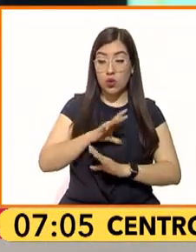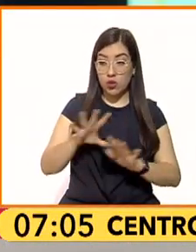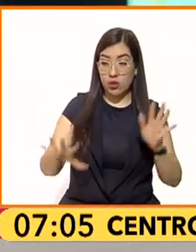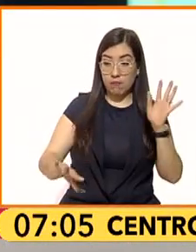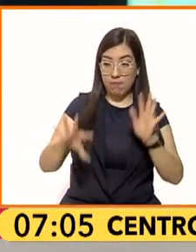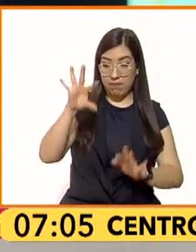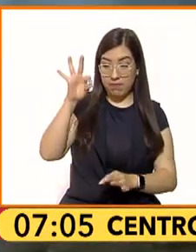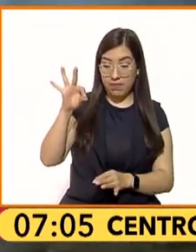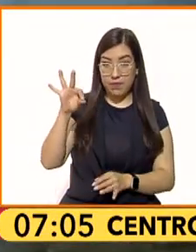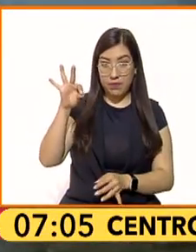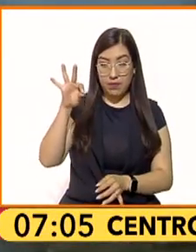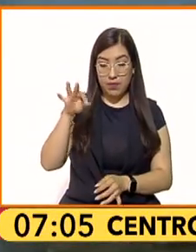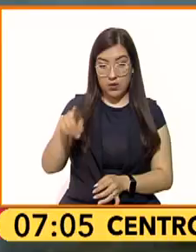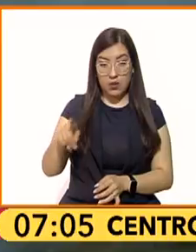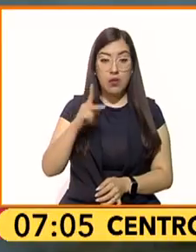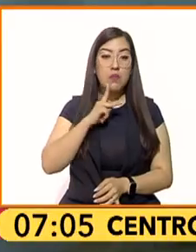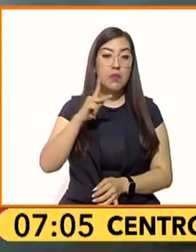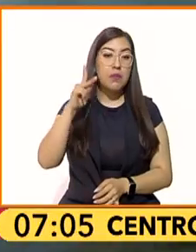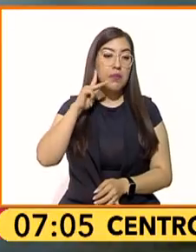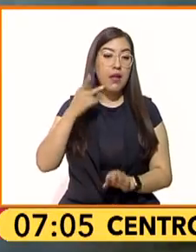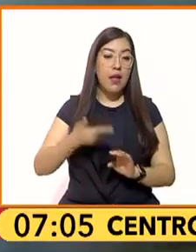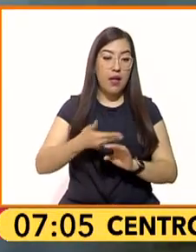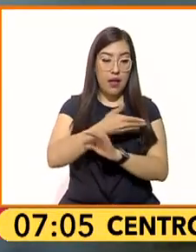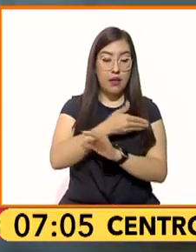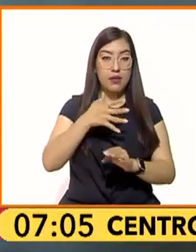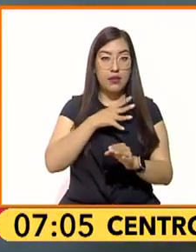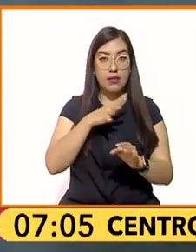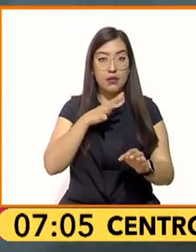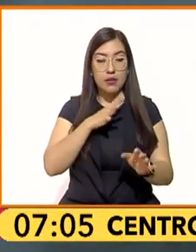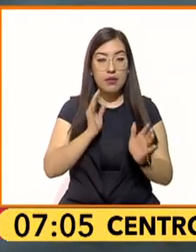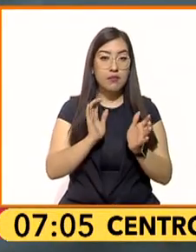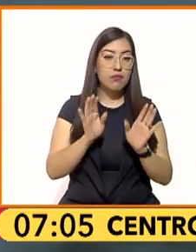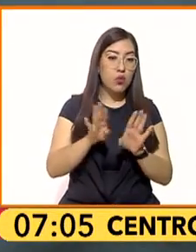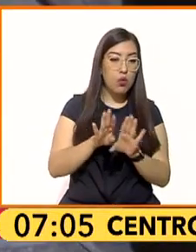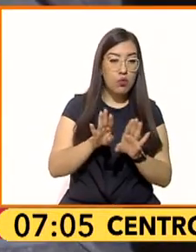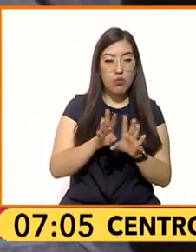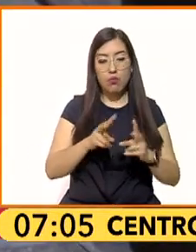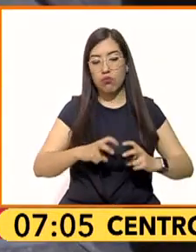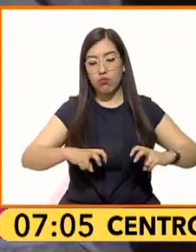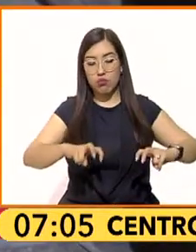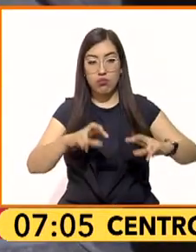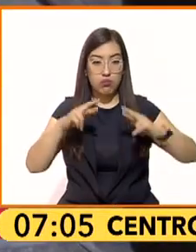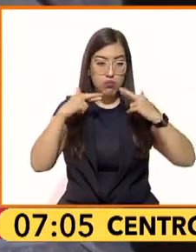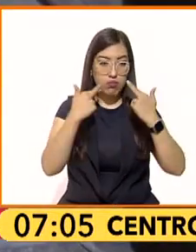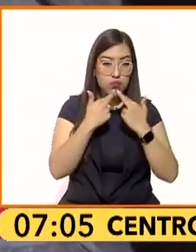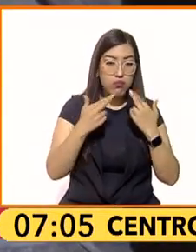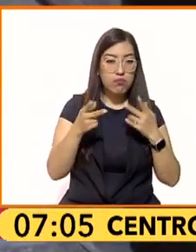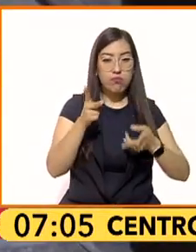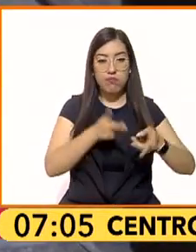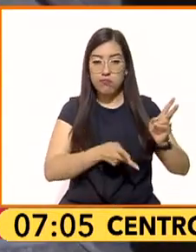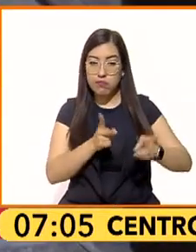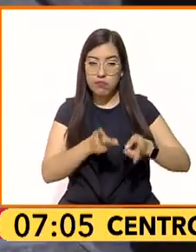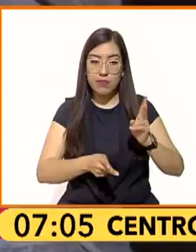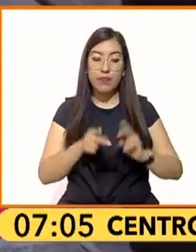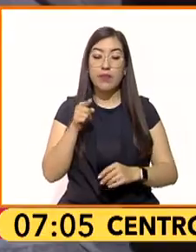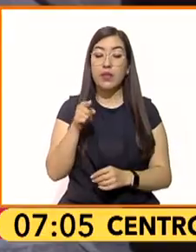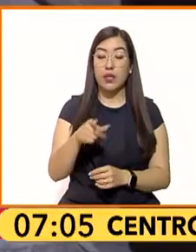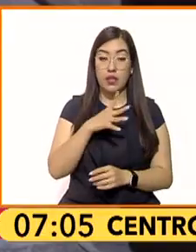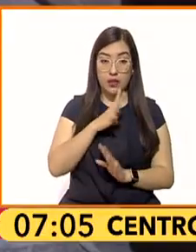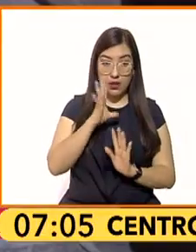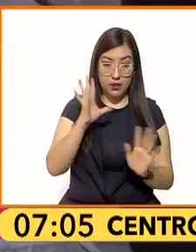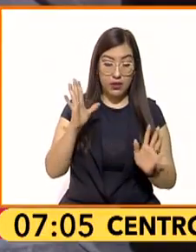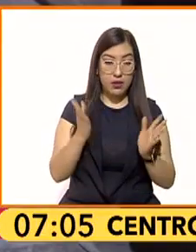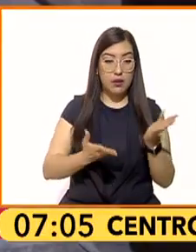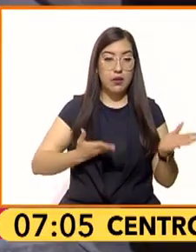llaman asambleas previas al concilio, donde ahí se debatían y tal, ¿no? Y bueno, ahí es donde se planteó